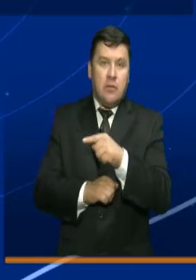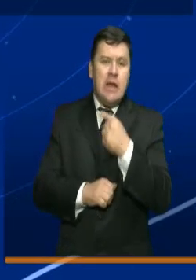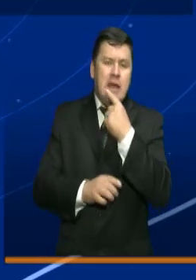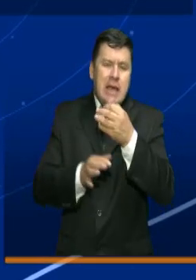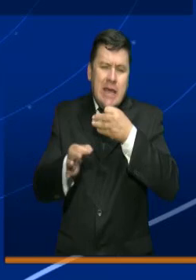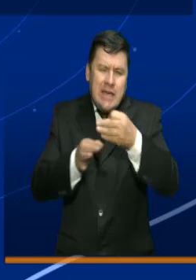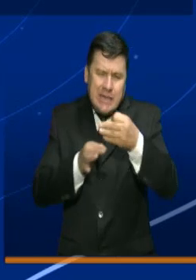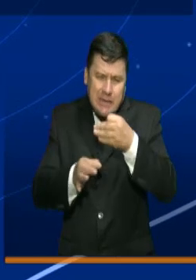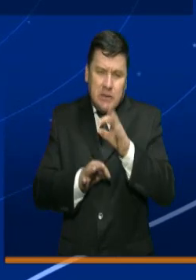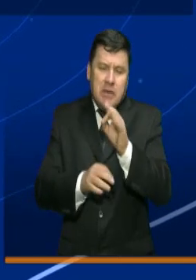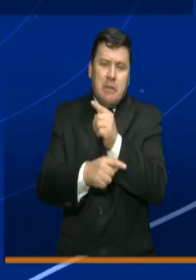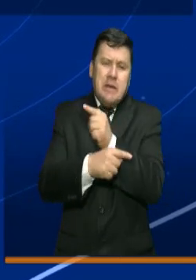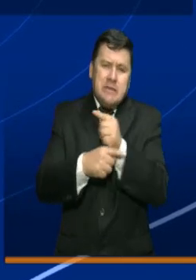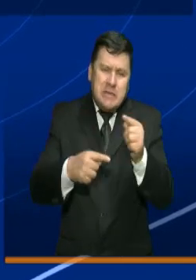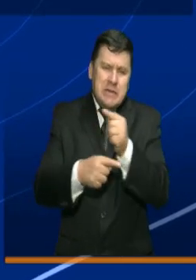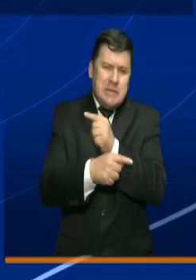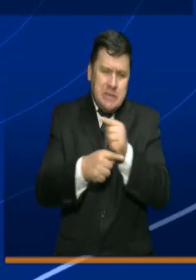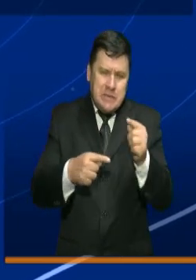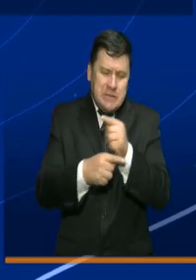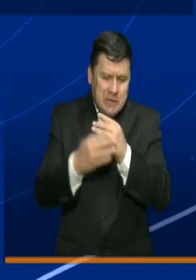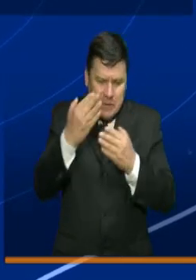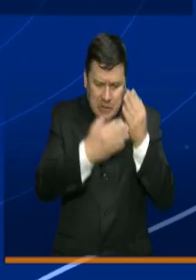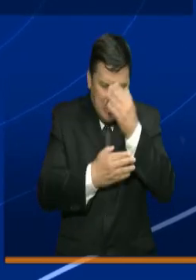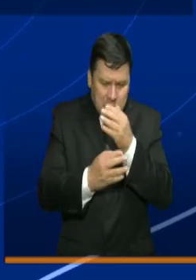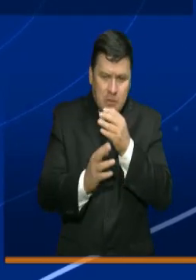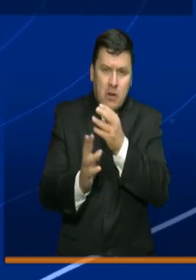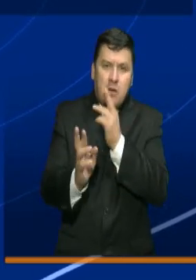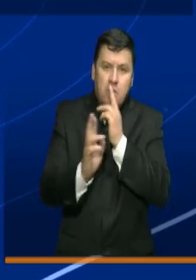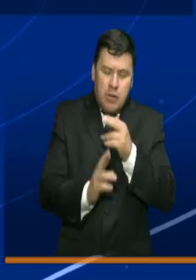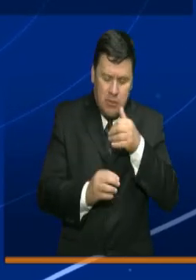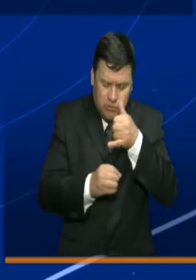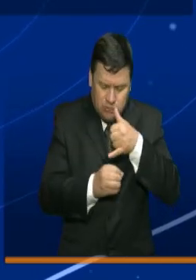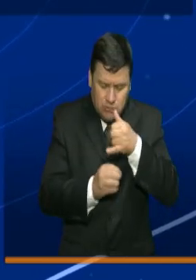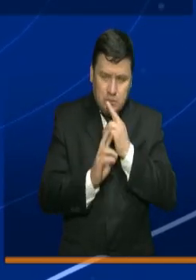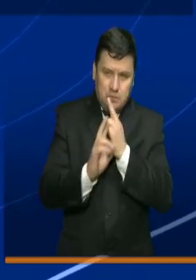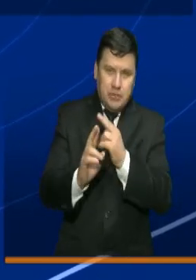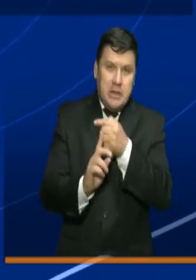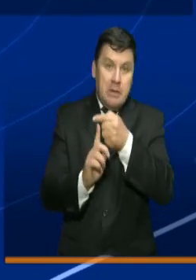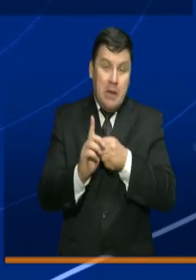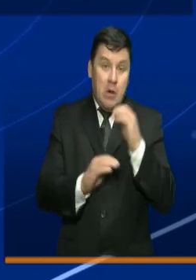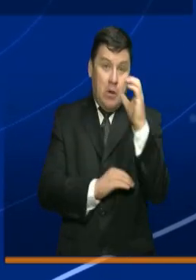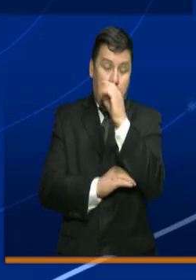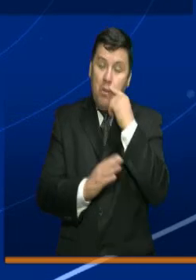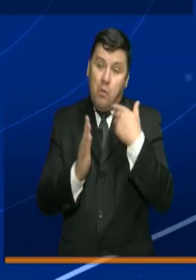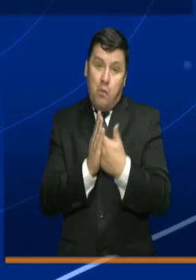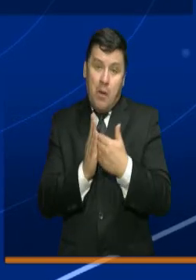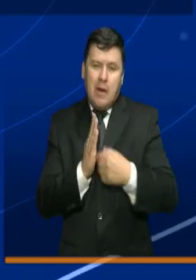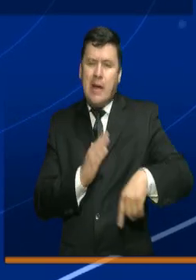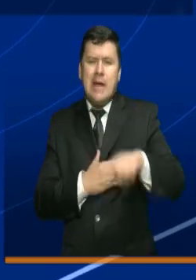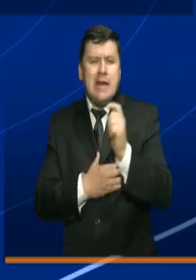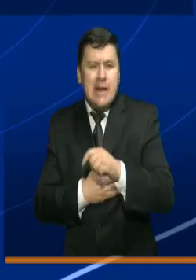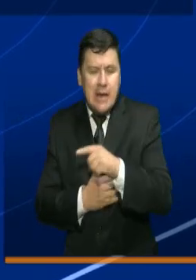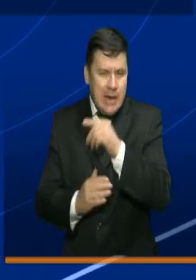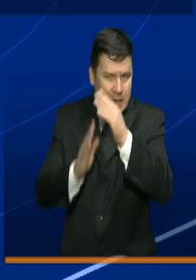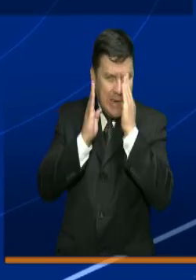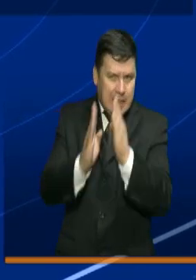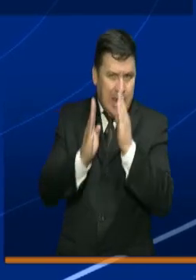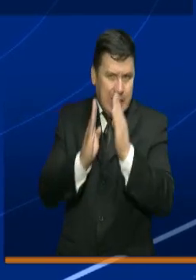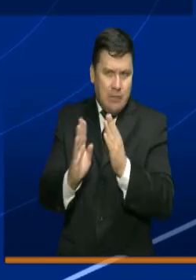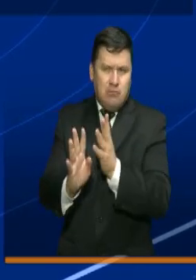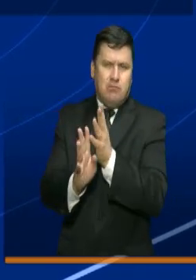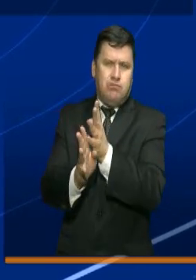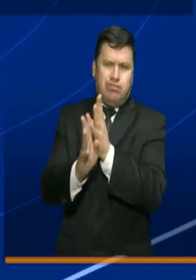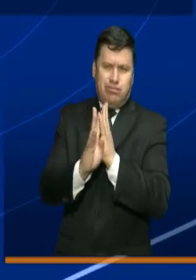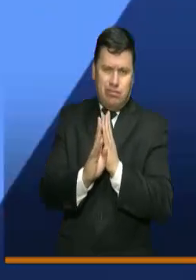explicó que semanalmente estaremos haciendo las entregas para garantizar que al final de mes Colombia tenga las pruebas que necesita para atender